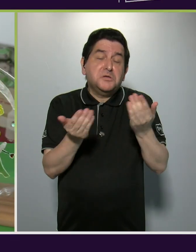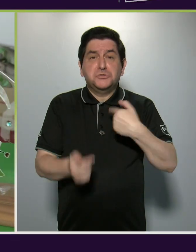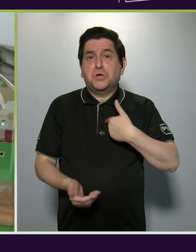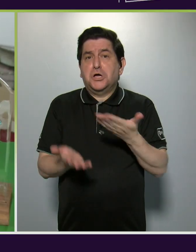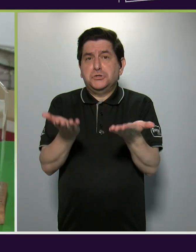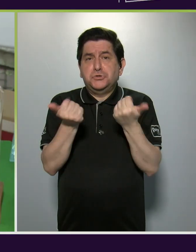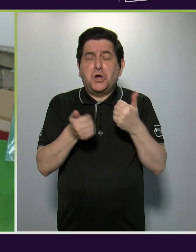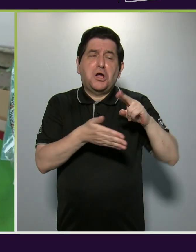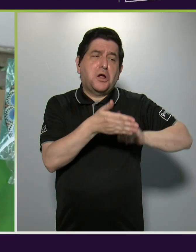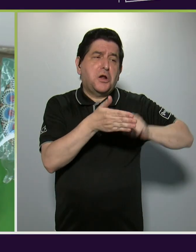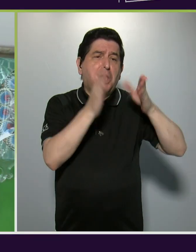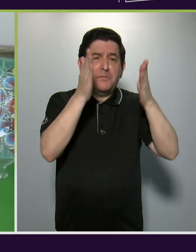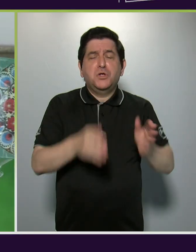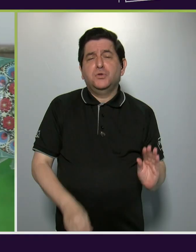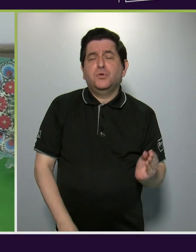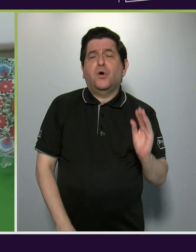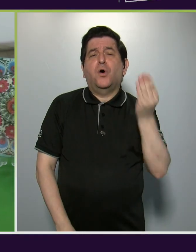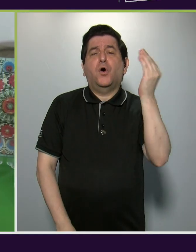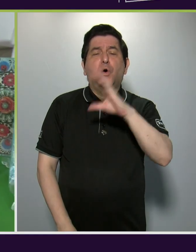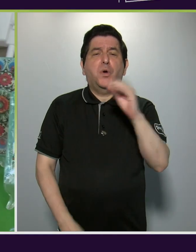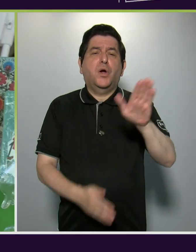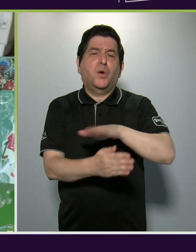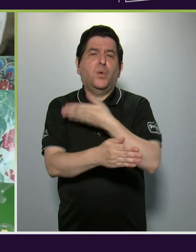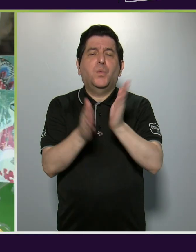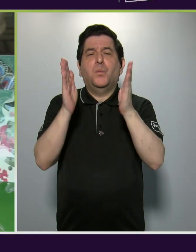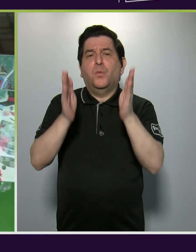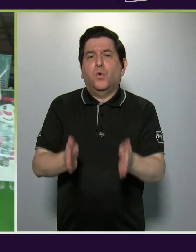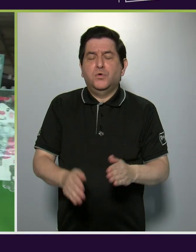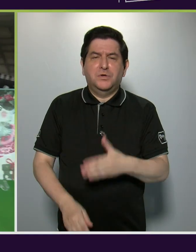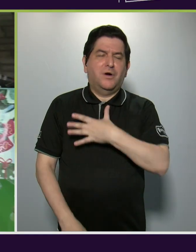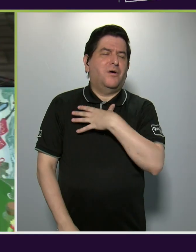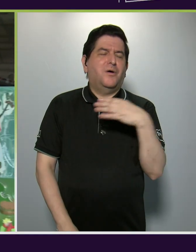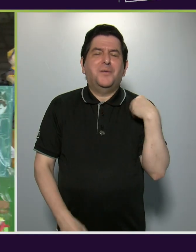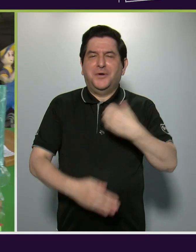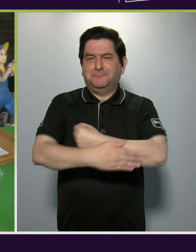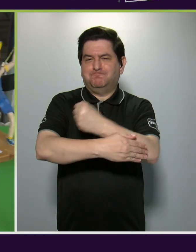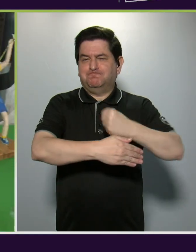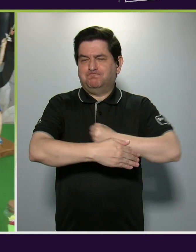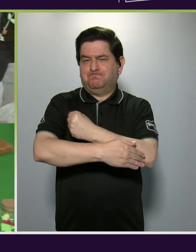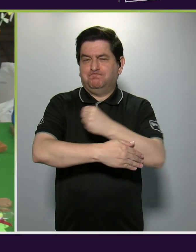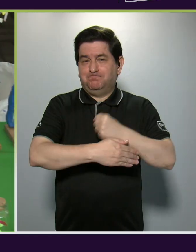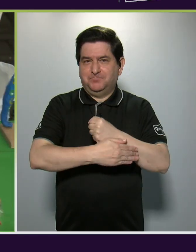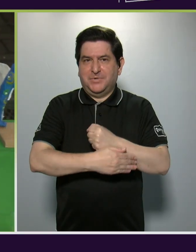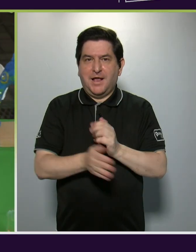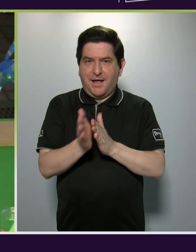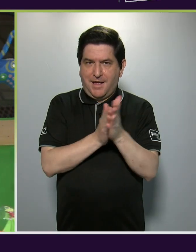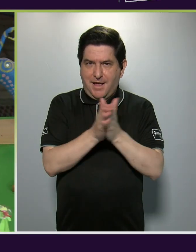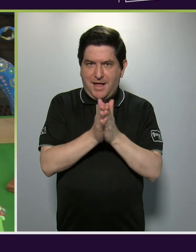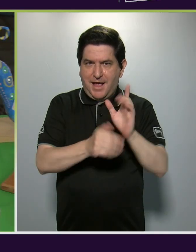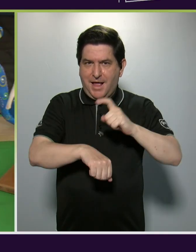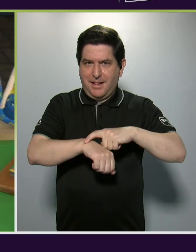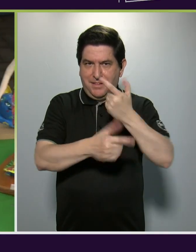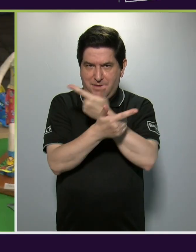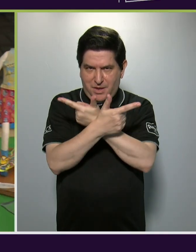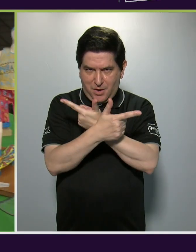ser pintor cuando era más joven, o músico, o me gusta la cocina, entonces aprovecho ese